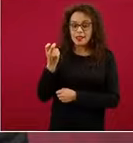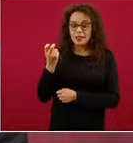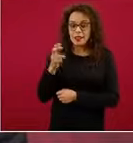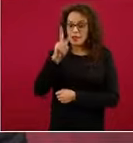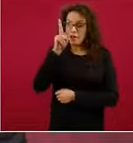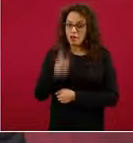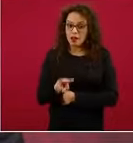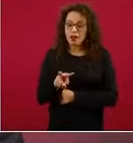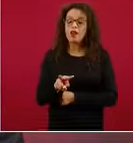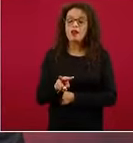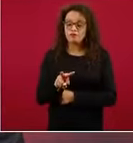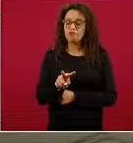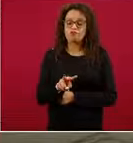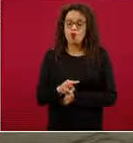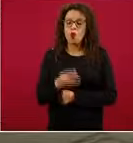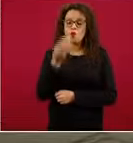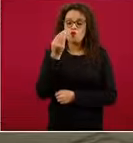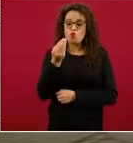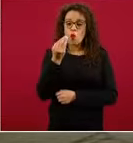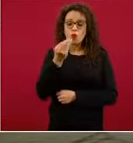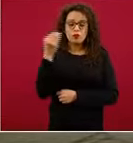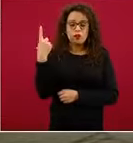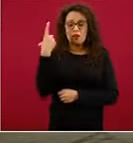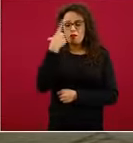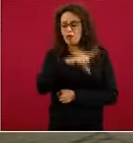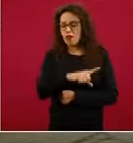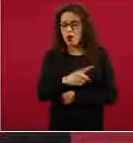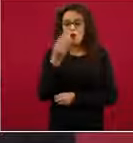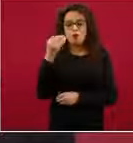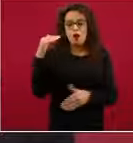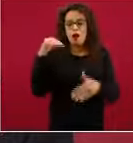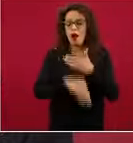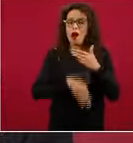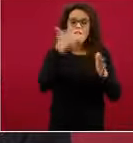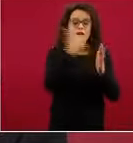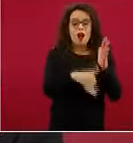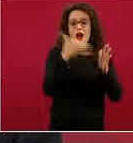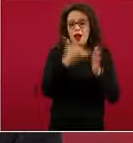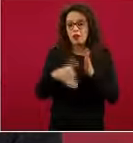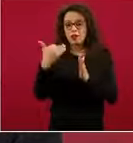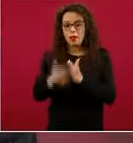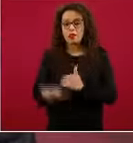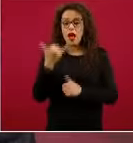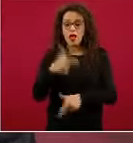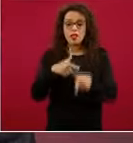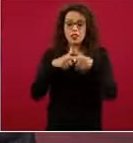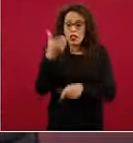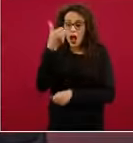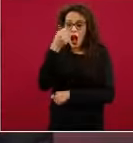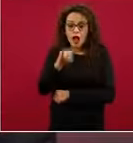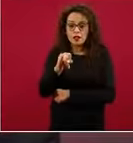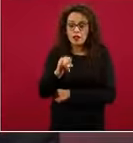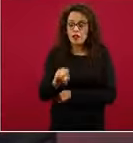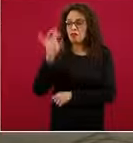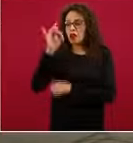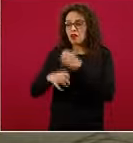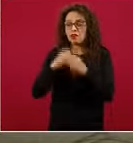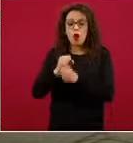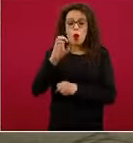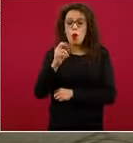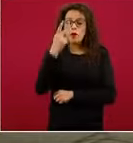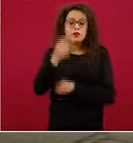tan avanzado de deterioro como está ahorita y ha estado en los últimos 25 o 30 años.